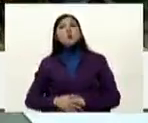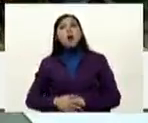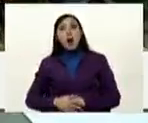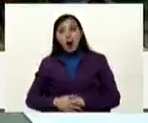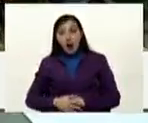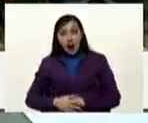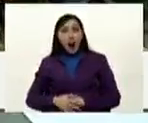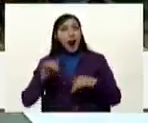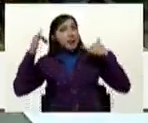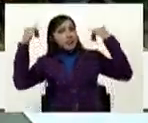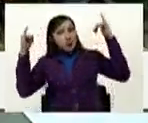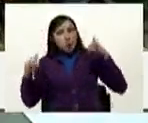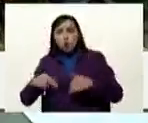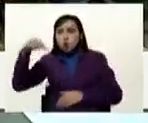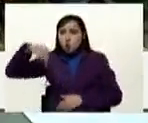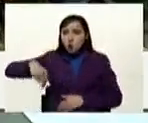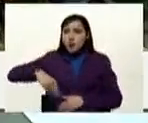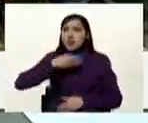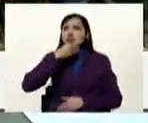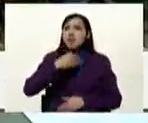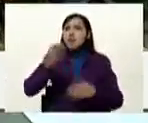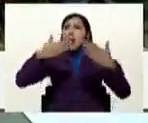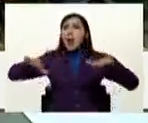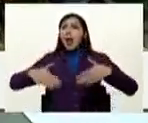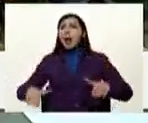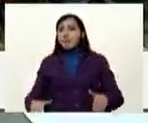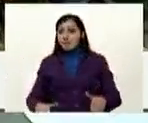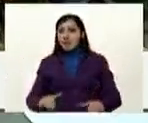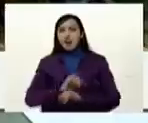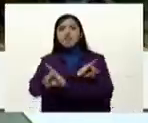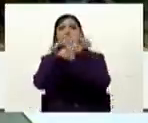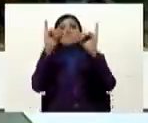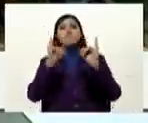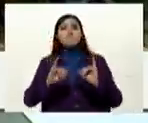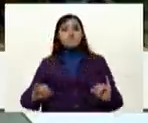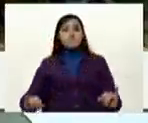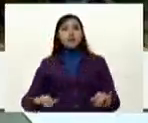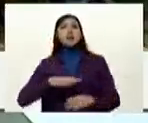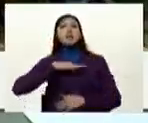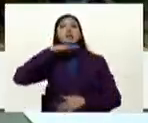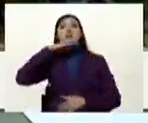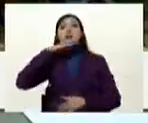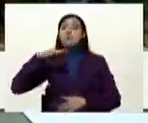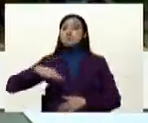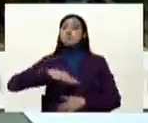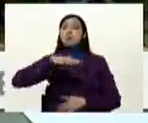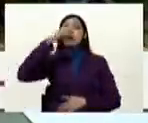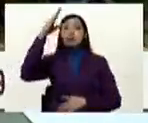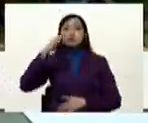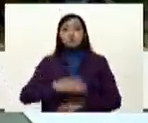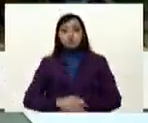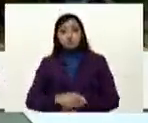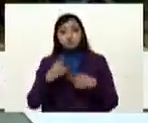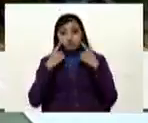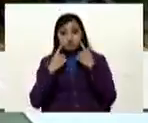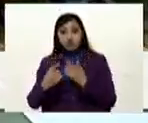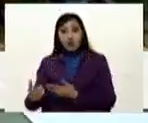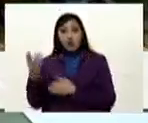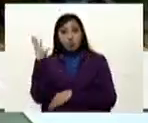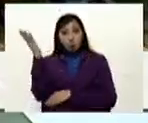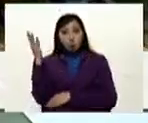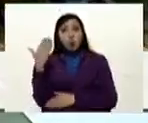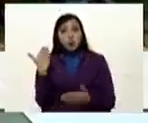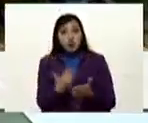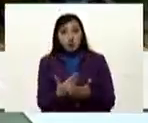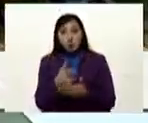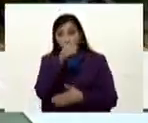noviembre y diciembre con una Navidad llena de felicidad y espiritualidad. Vamos a ver este testimonio. Estos testimonios son bien